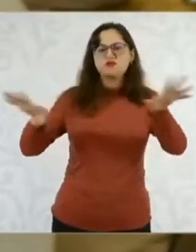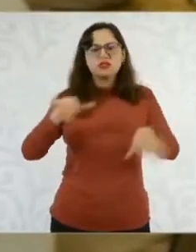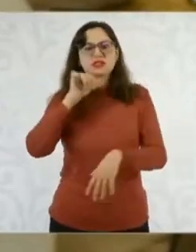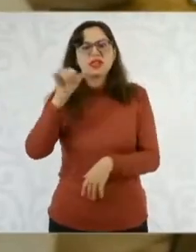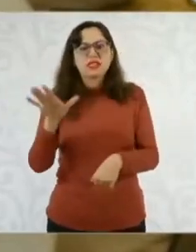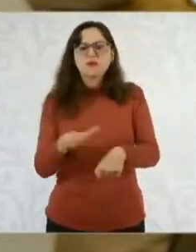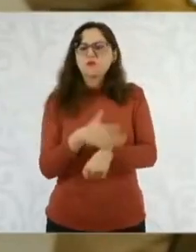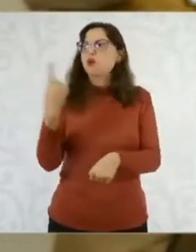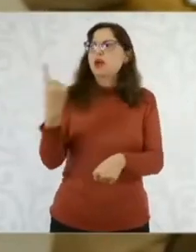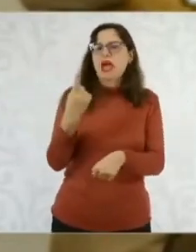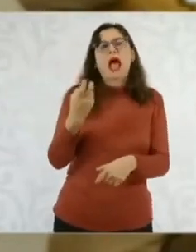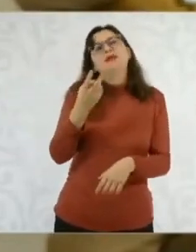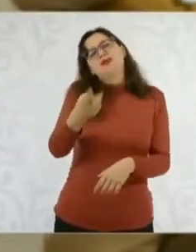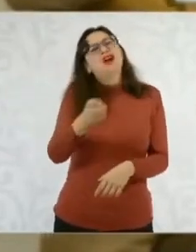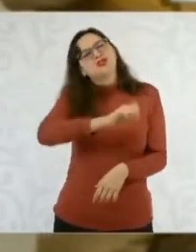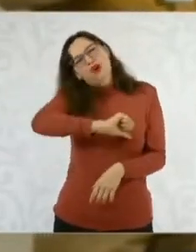ayer,